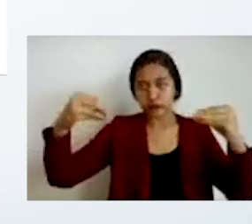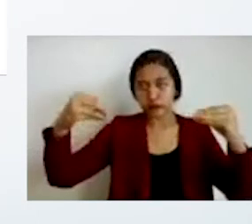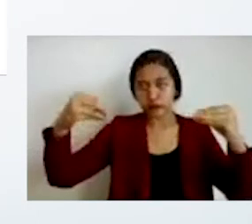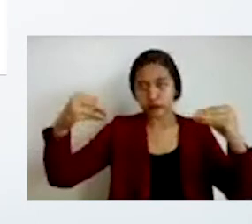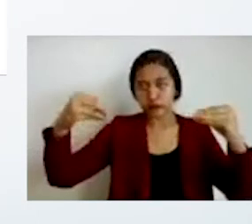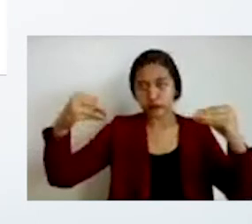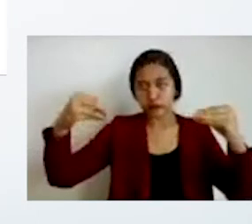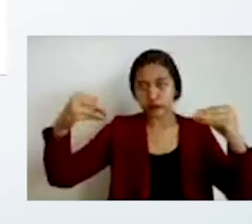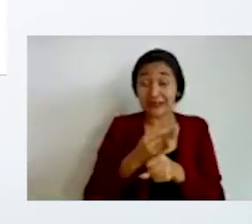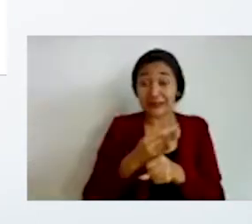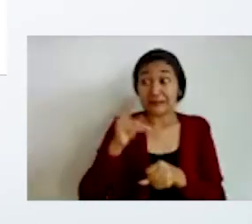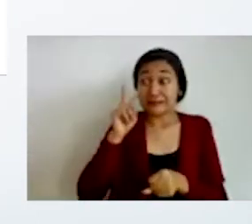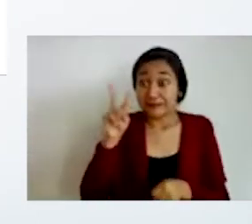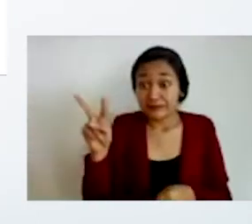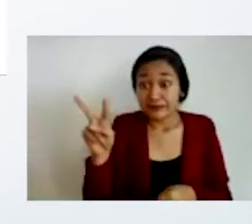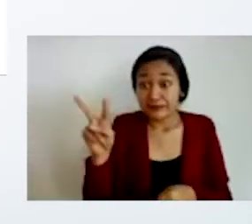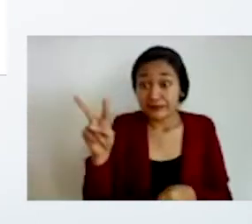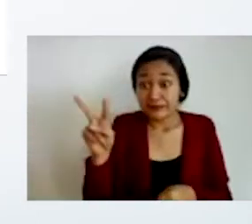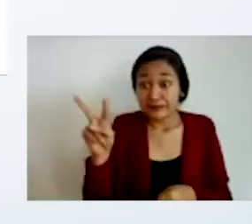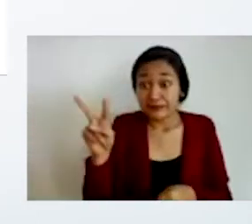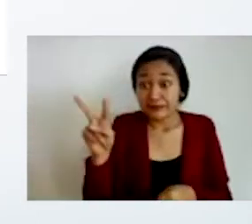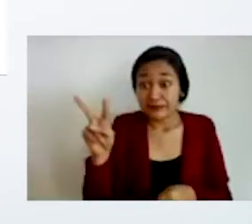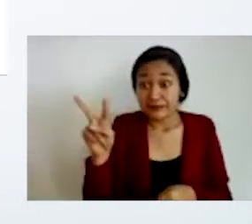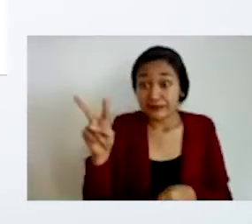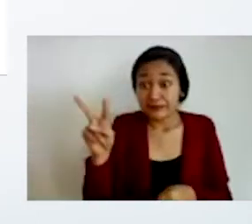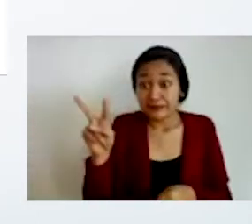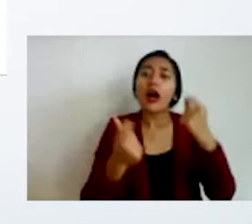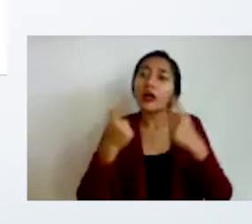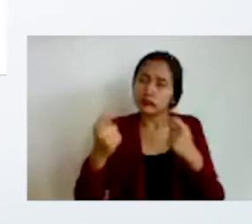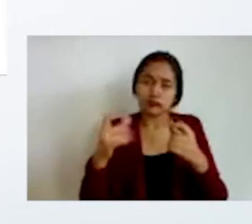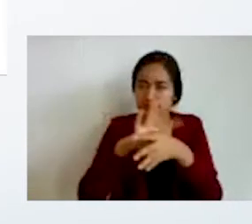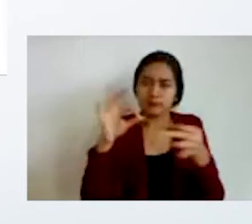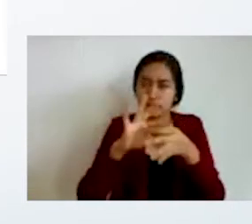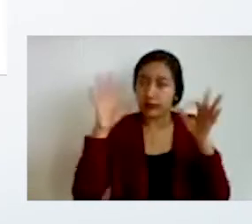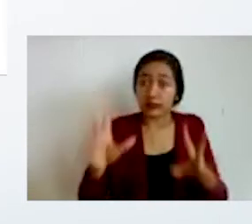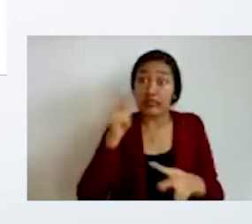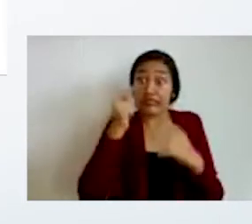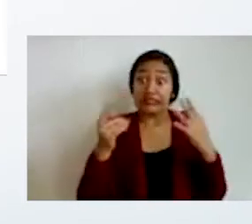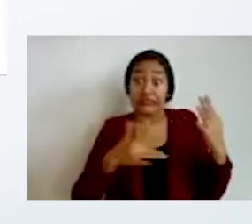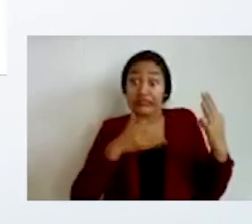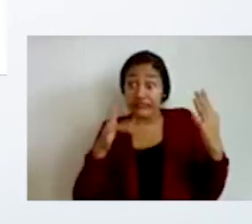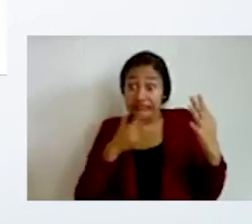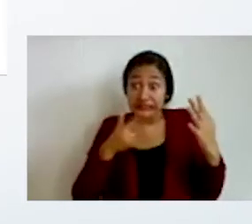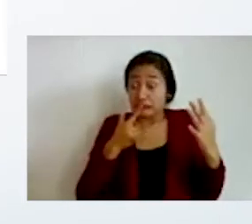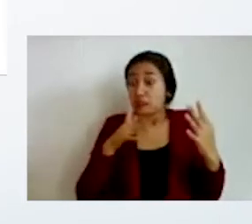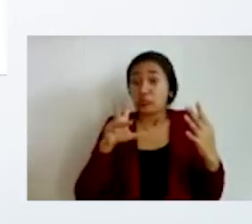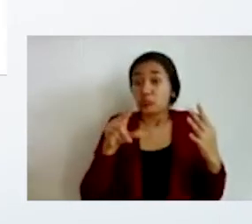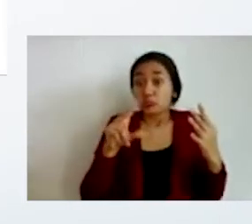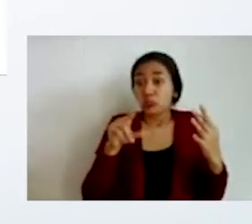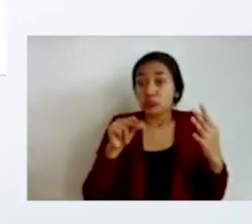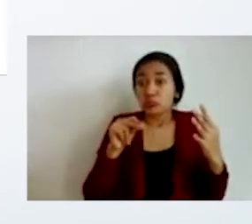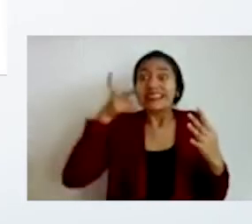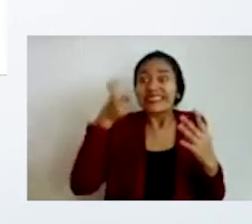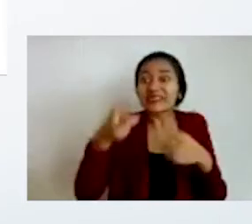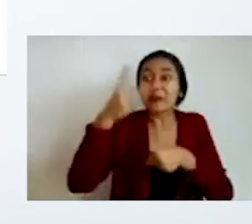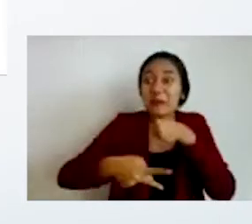asintomáticas, que pueden infectar a otras personas, pero el periodo de infectividad es mucho más difícil de